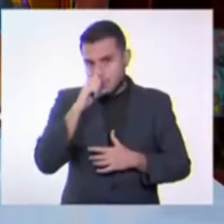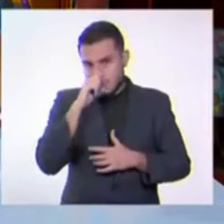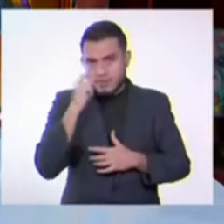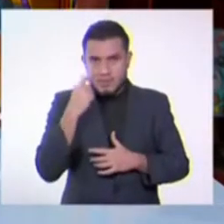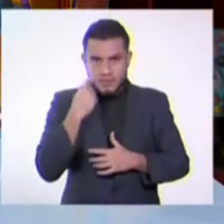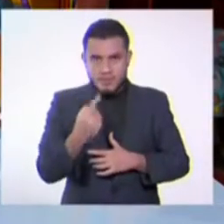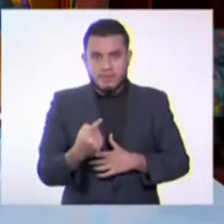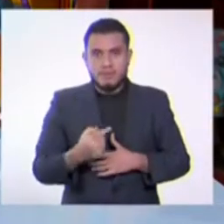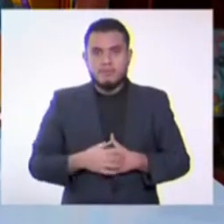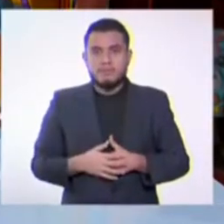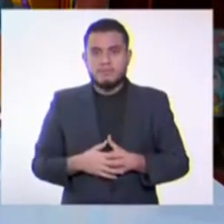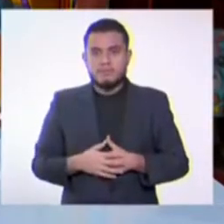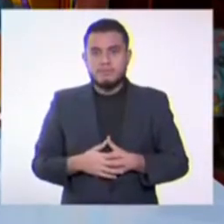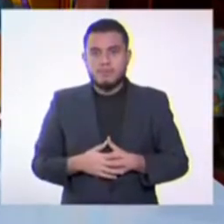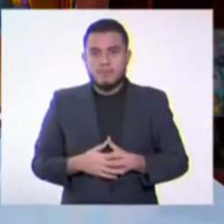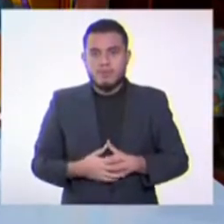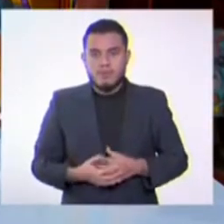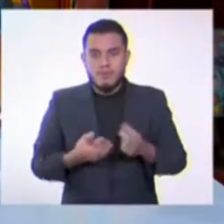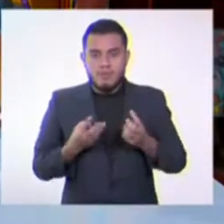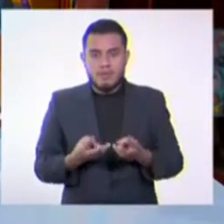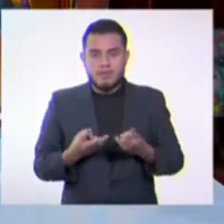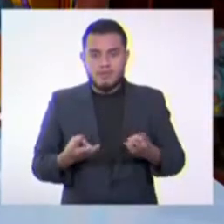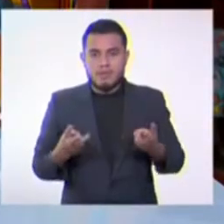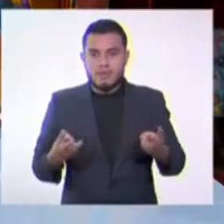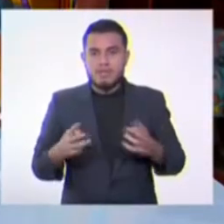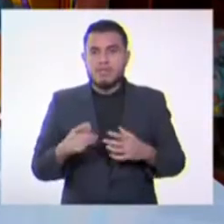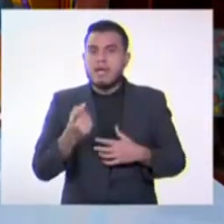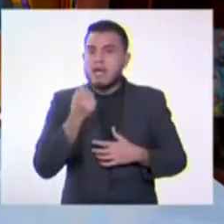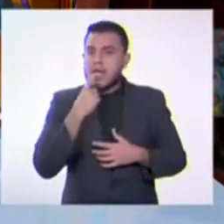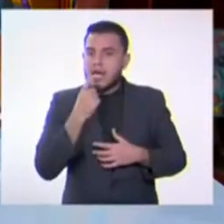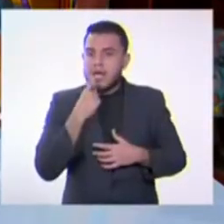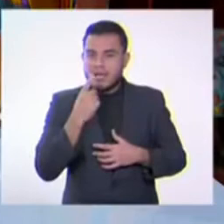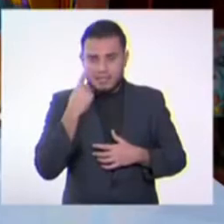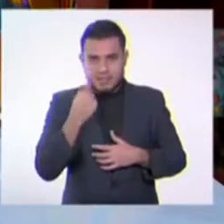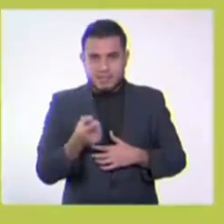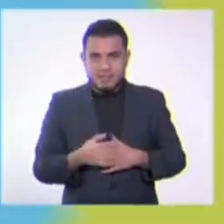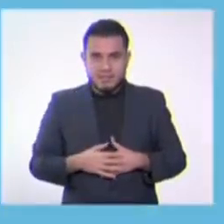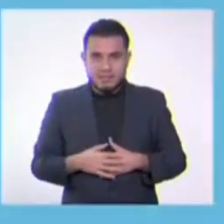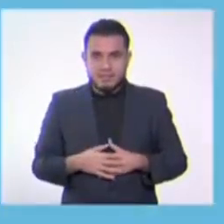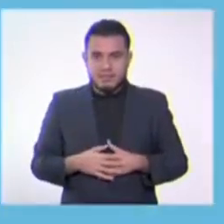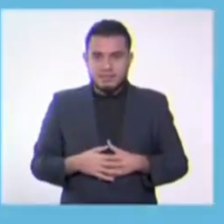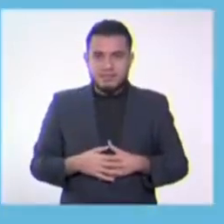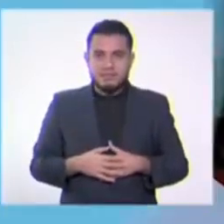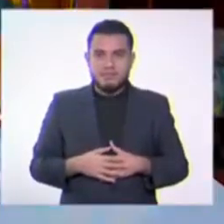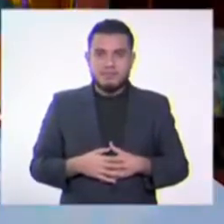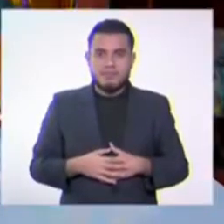a ver ahorita ya los materiales transparentes. Veamos.